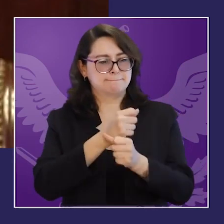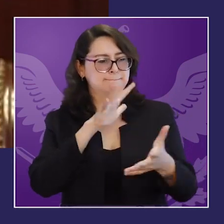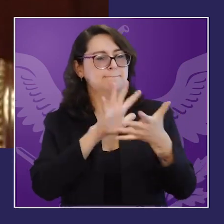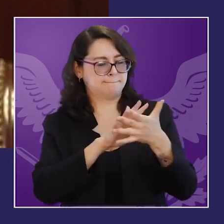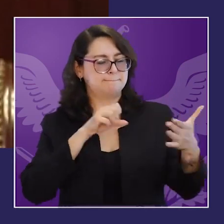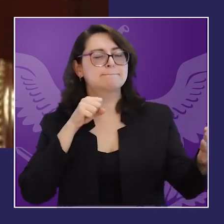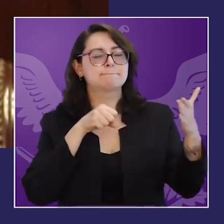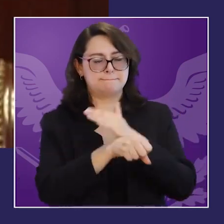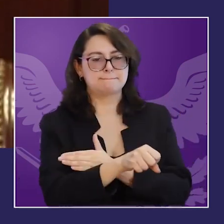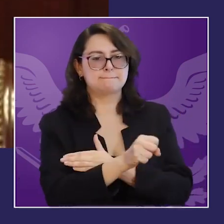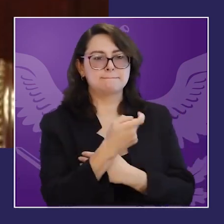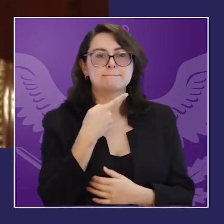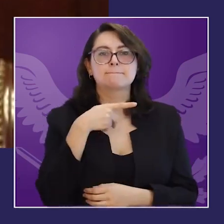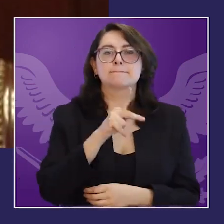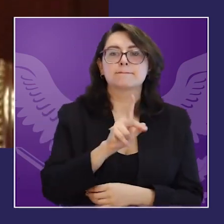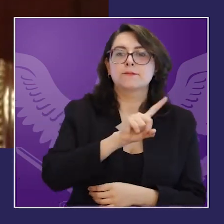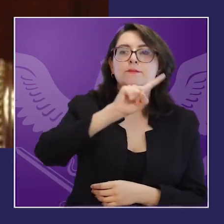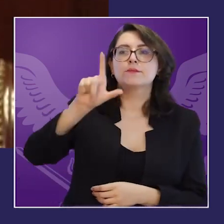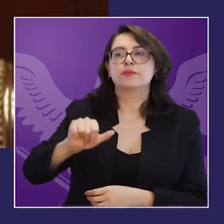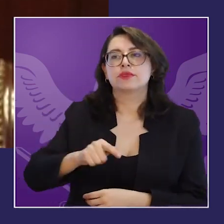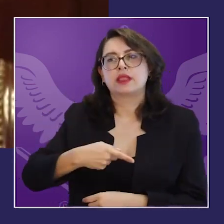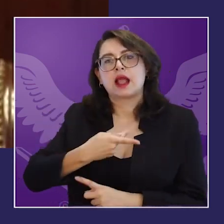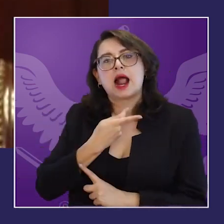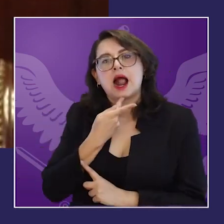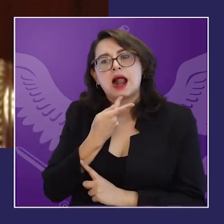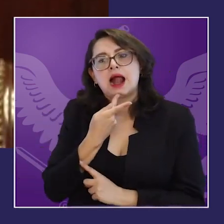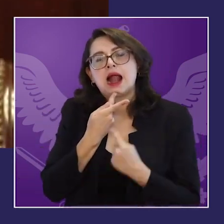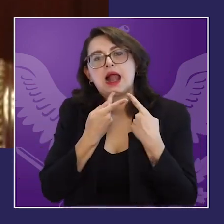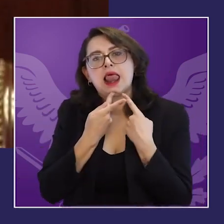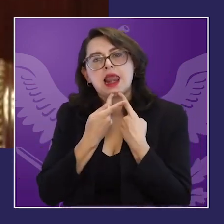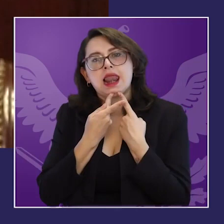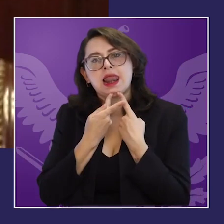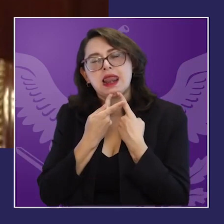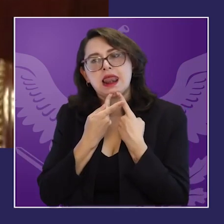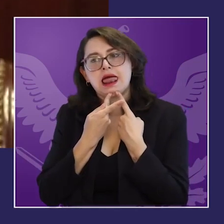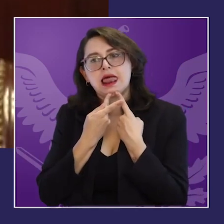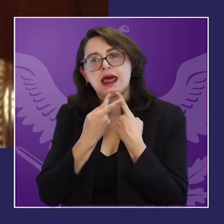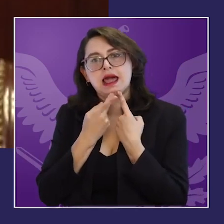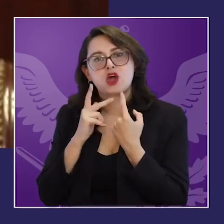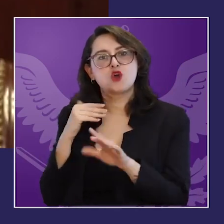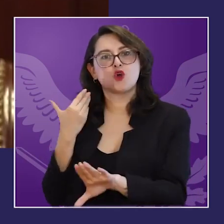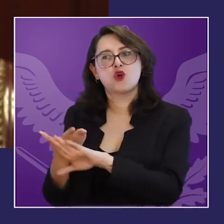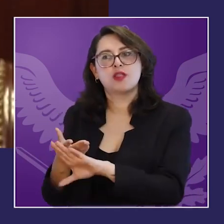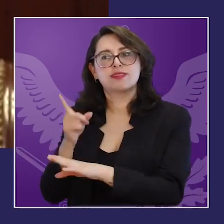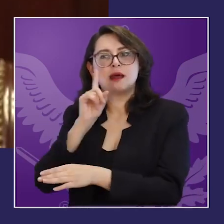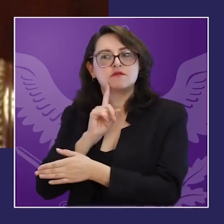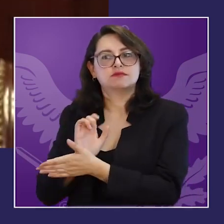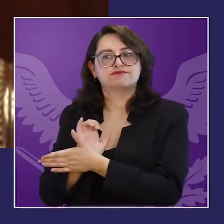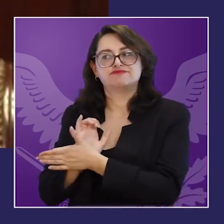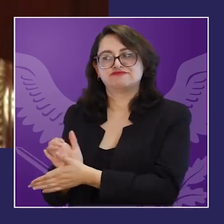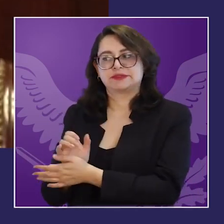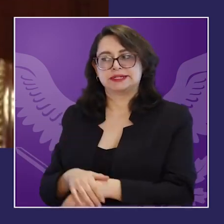la judicatura, de las juezas y jueces, son narrativas discriminatorias. O sea, decir, por ejemplo, en una sentencia de